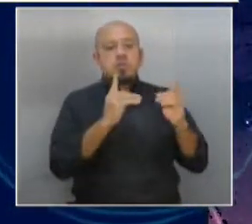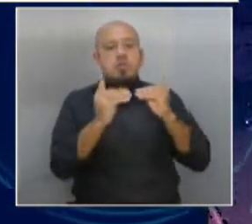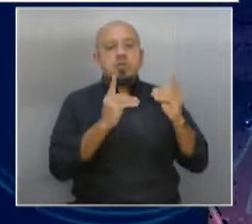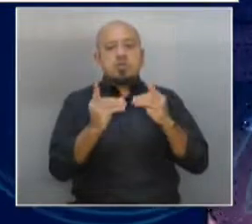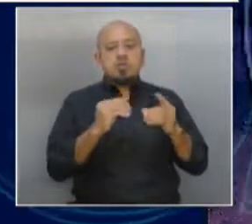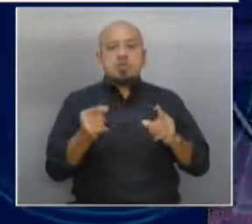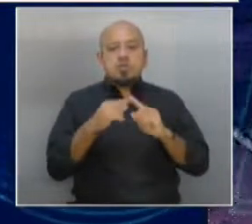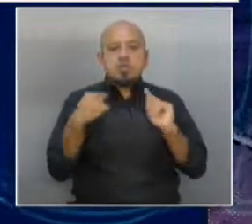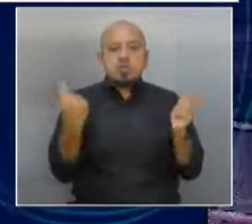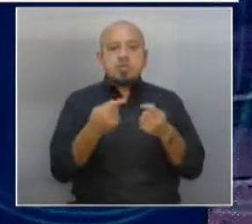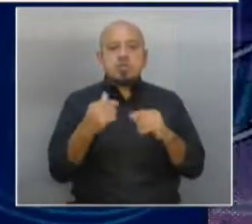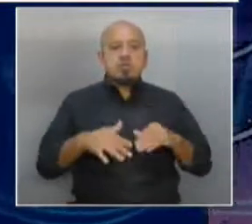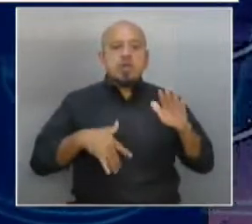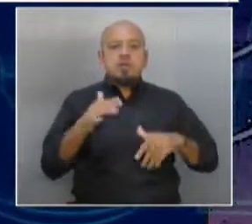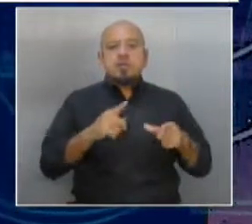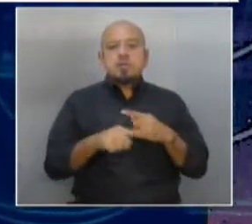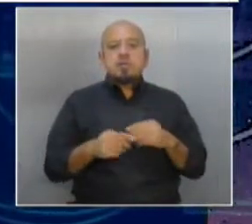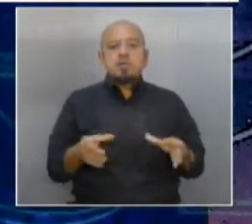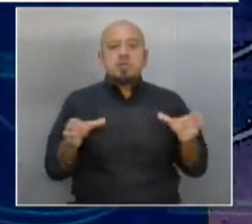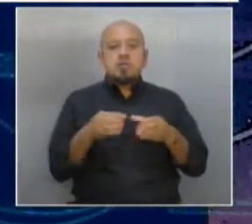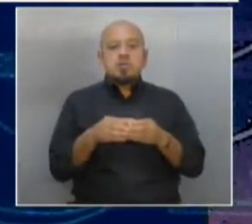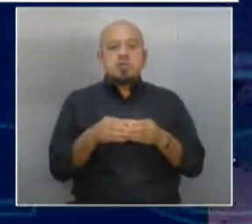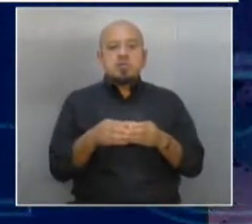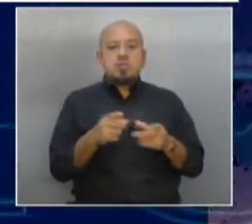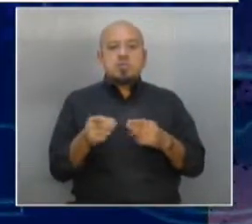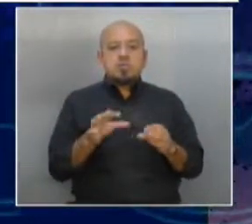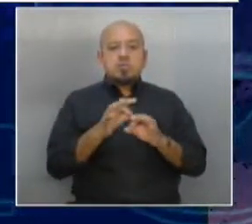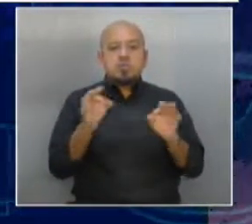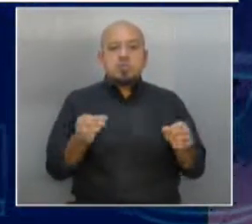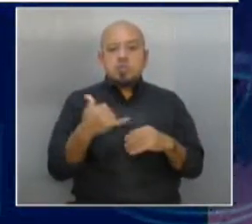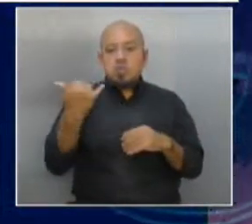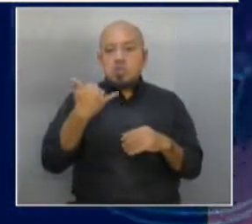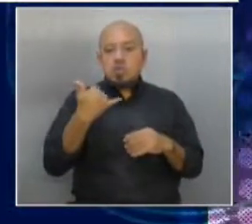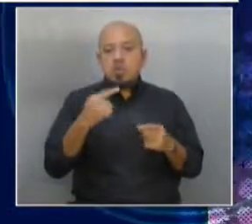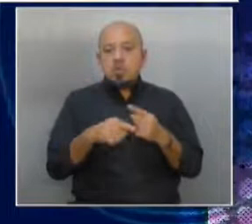o a veces grupales, a veces uno vuelca sus emociones o cuenta lo que le está pasando, es muy